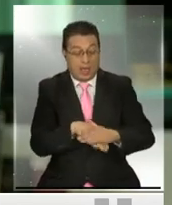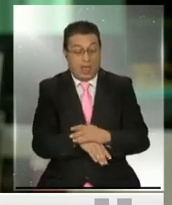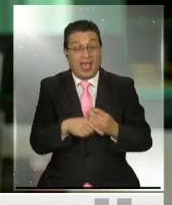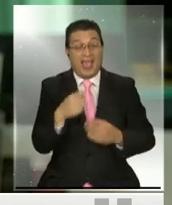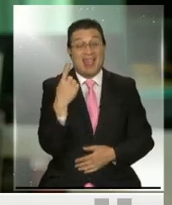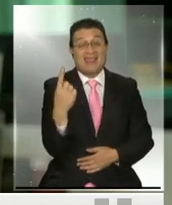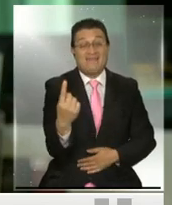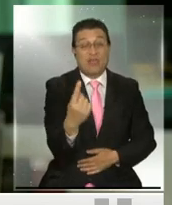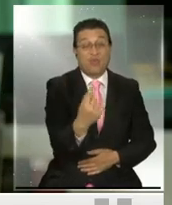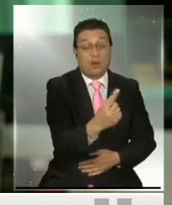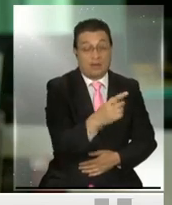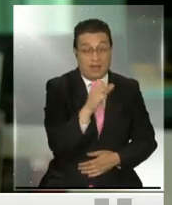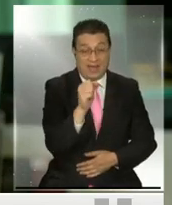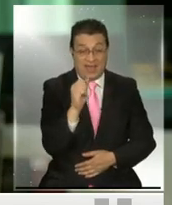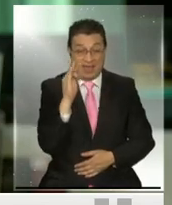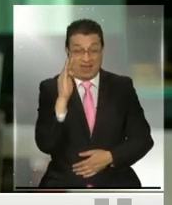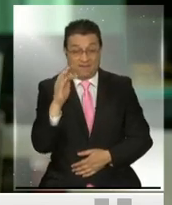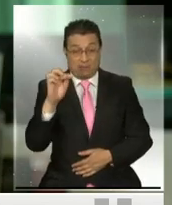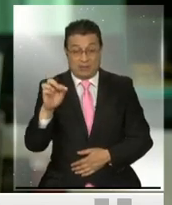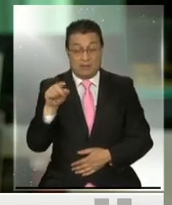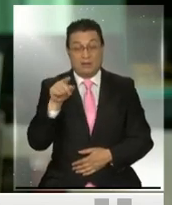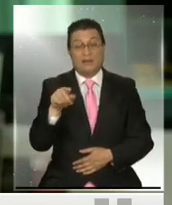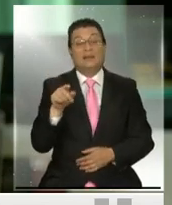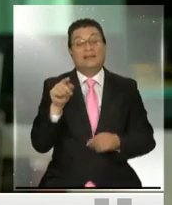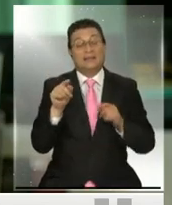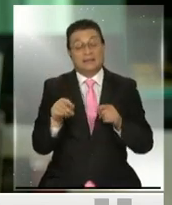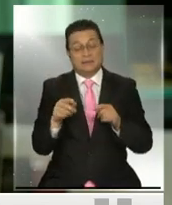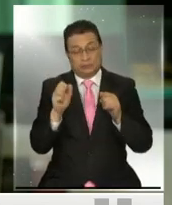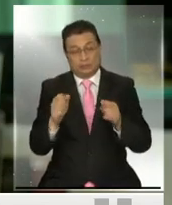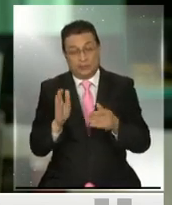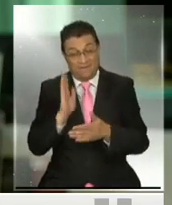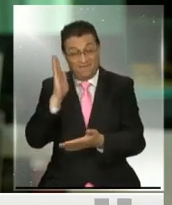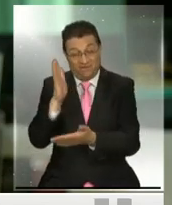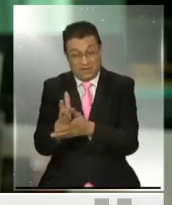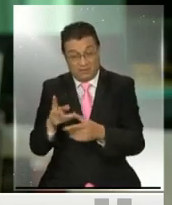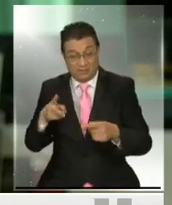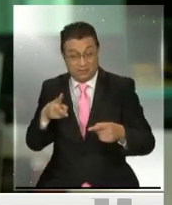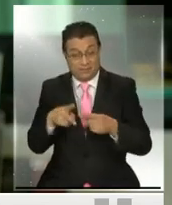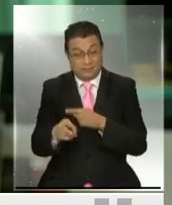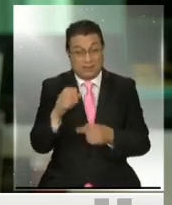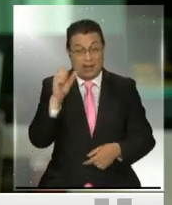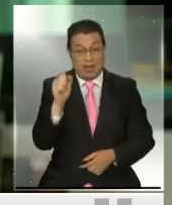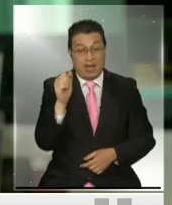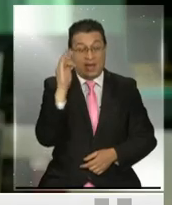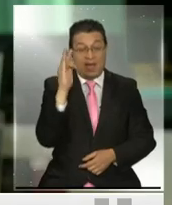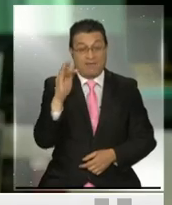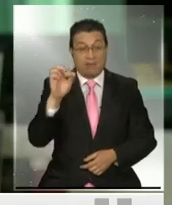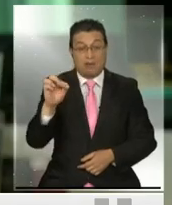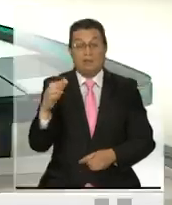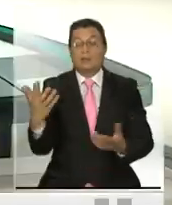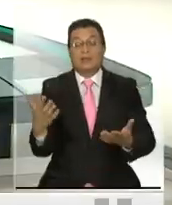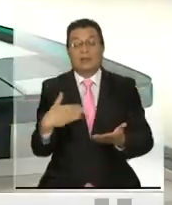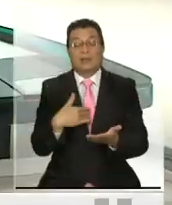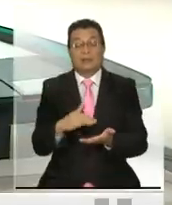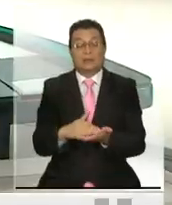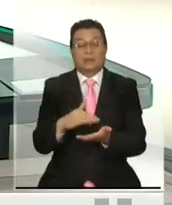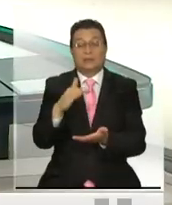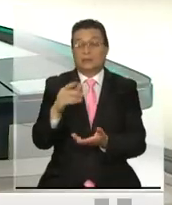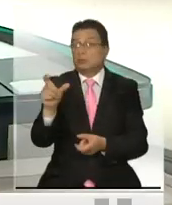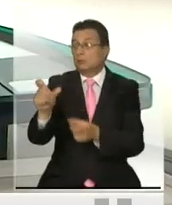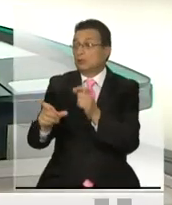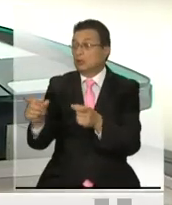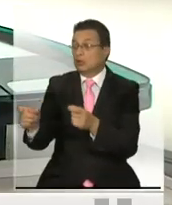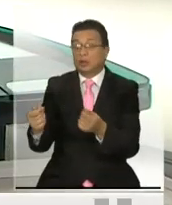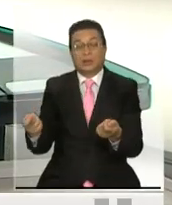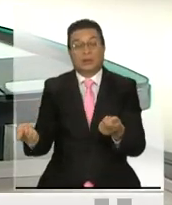sistema que tenemos en la afp en consecuencia si uno dice terminar con la afp habría que ver qué se hace con ese stock digamos de gente y de